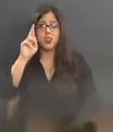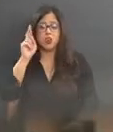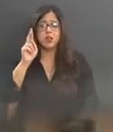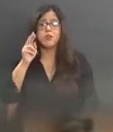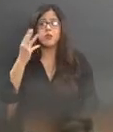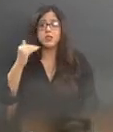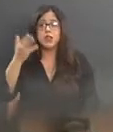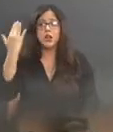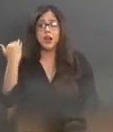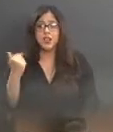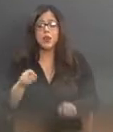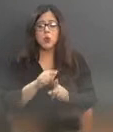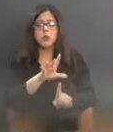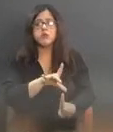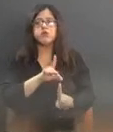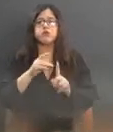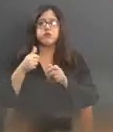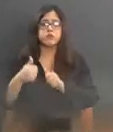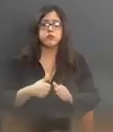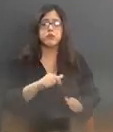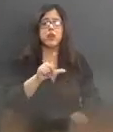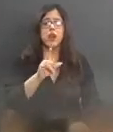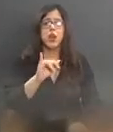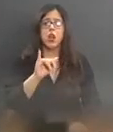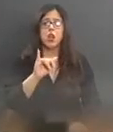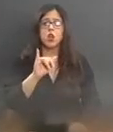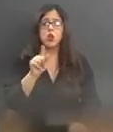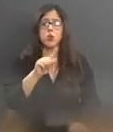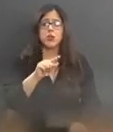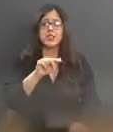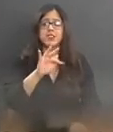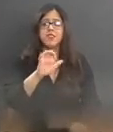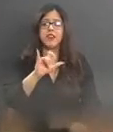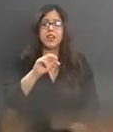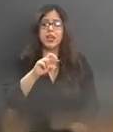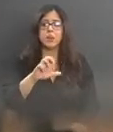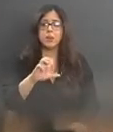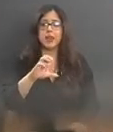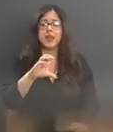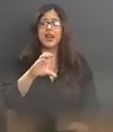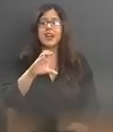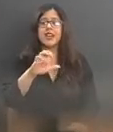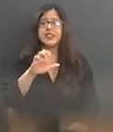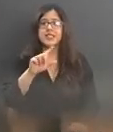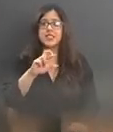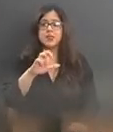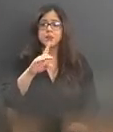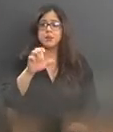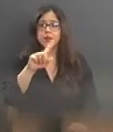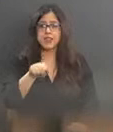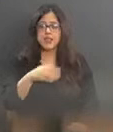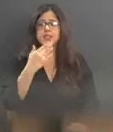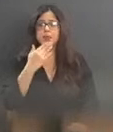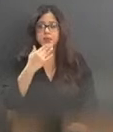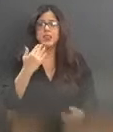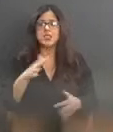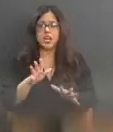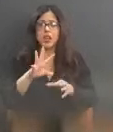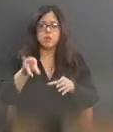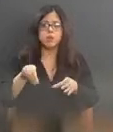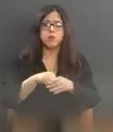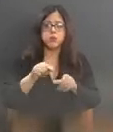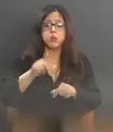fue designado como consejero Luis Felipe Céspedes, ex ministro de Economía también dentro del Consejo del Banco Central, y desde octubre